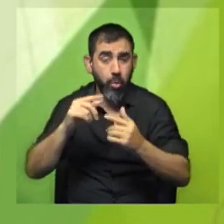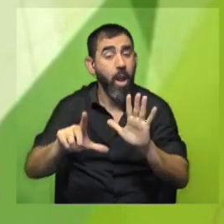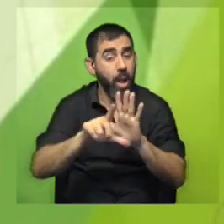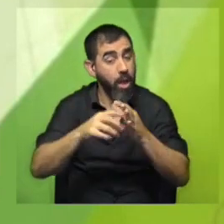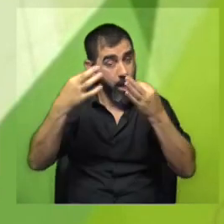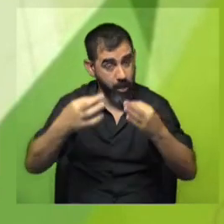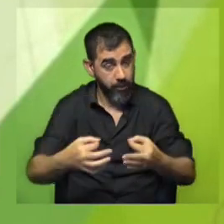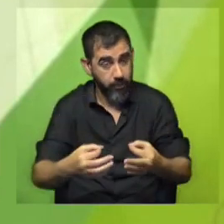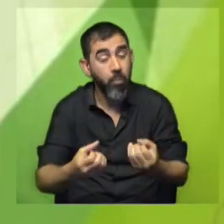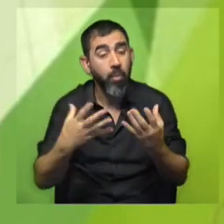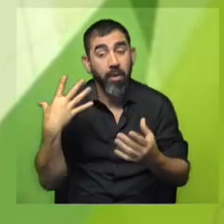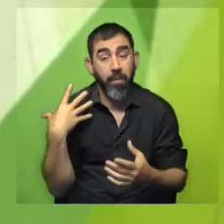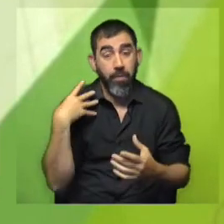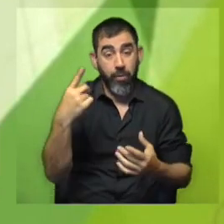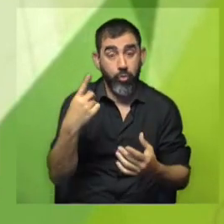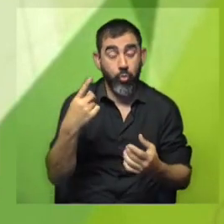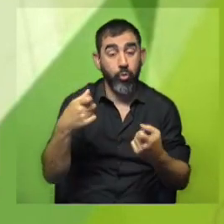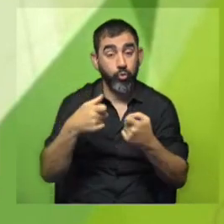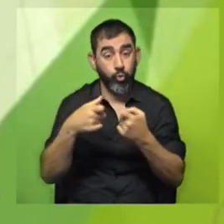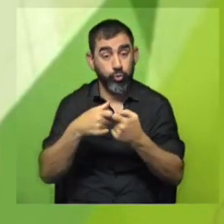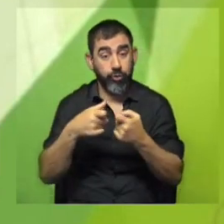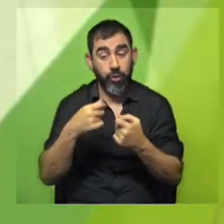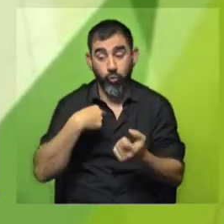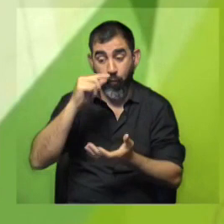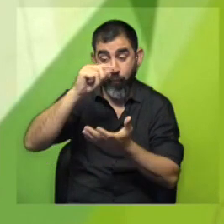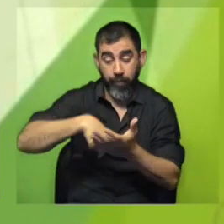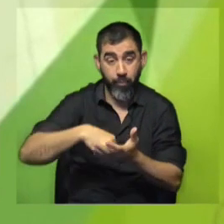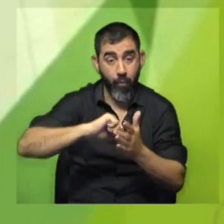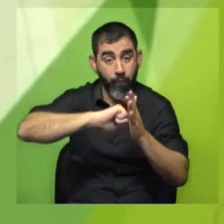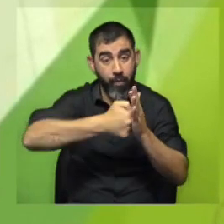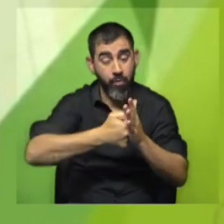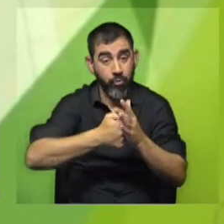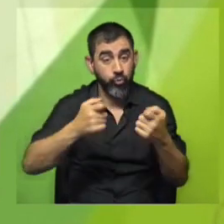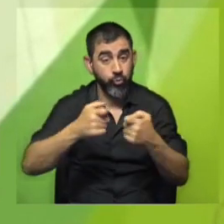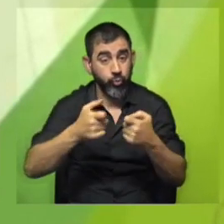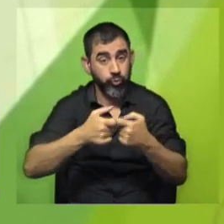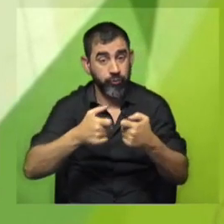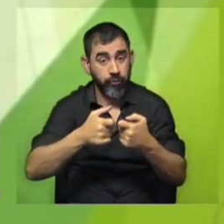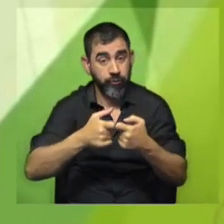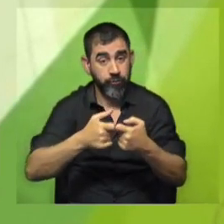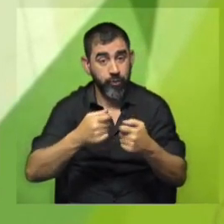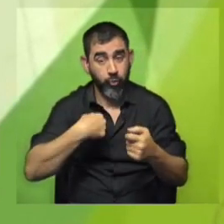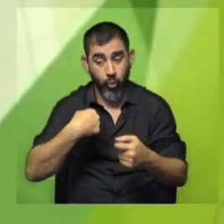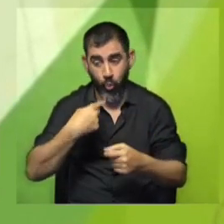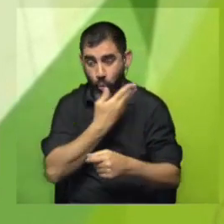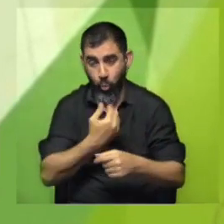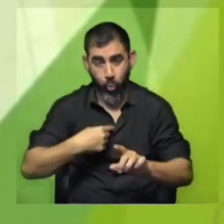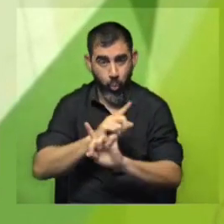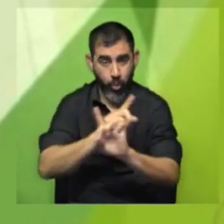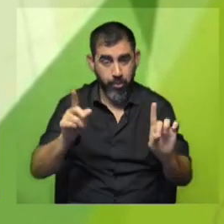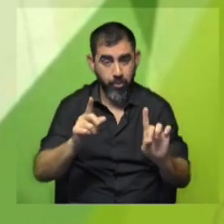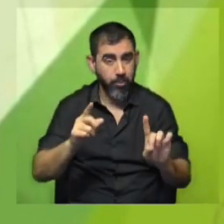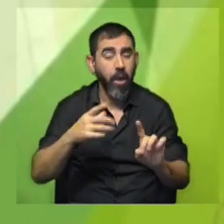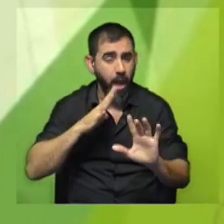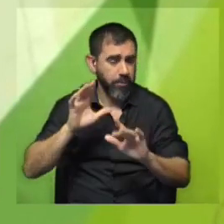lícita, porque ser director de una sociedad y firmante de la cuenta bancaria de una sociedad que no le pertenece a una persona es